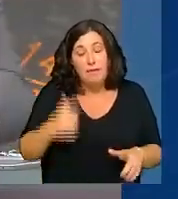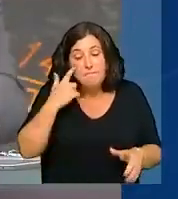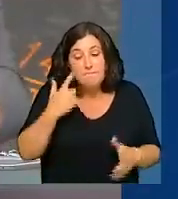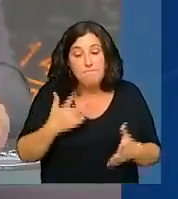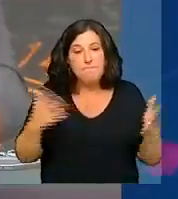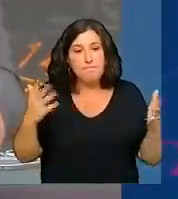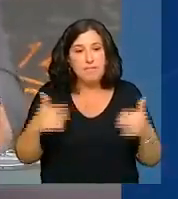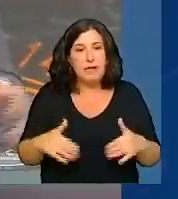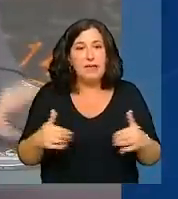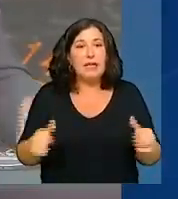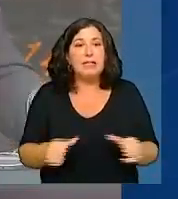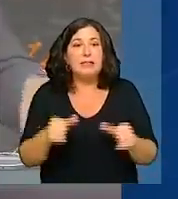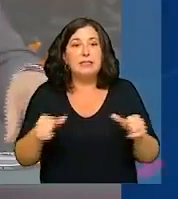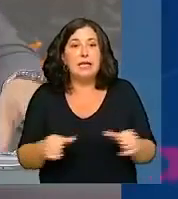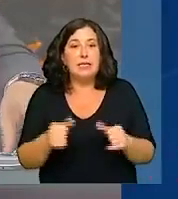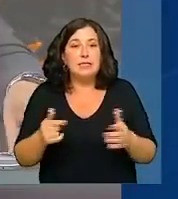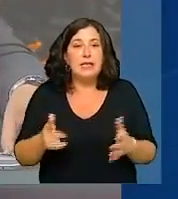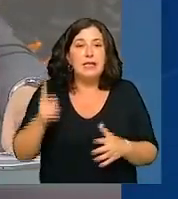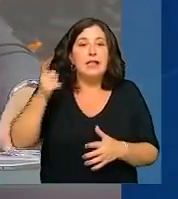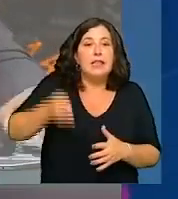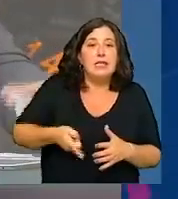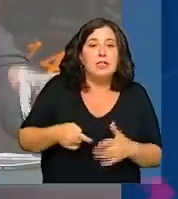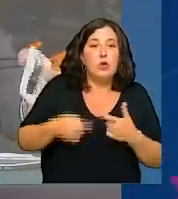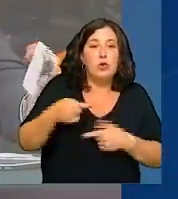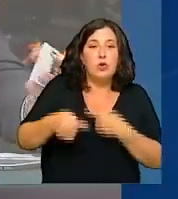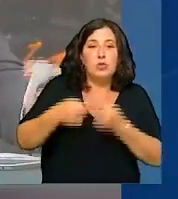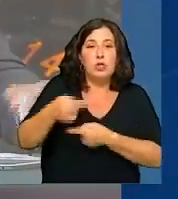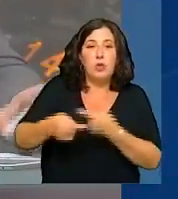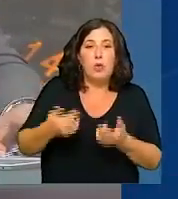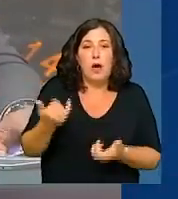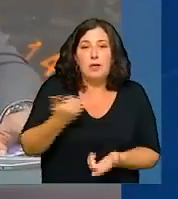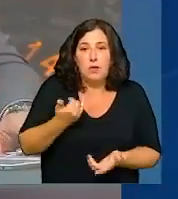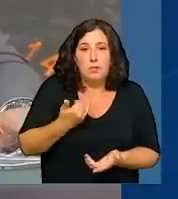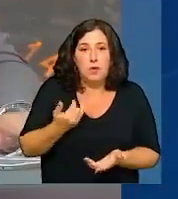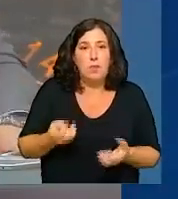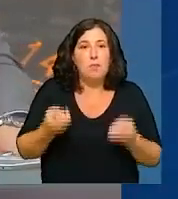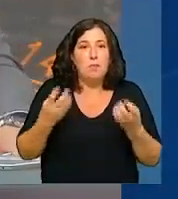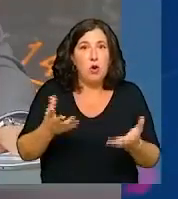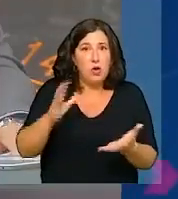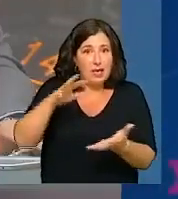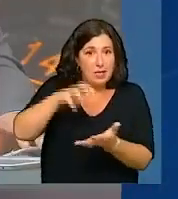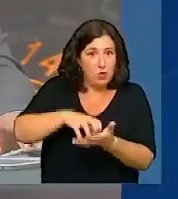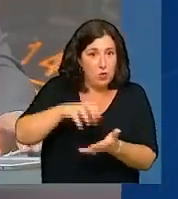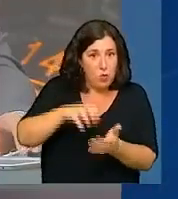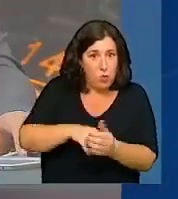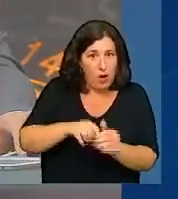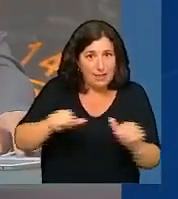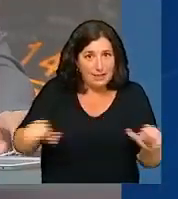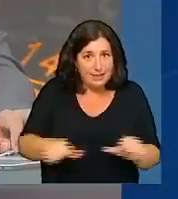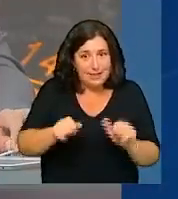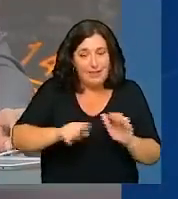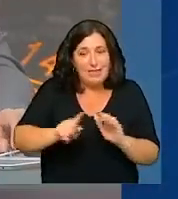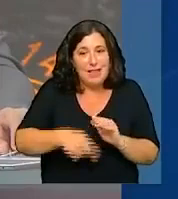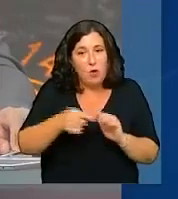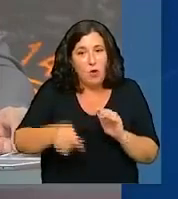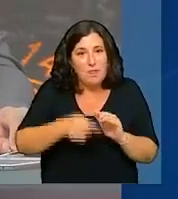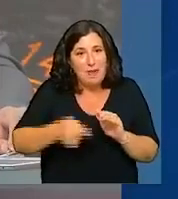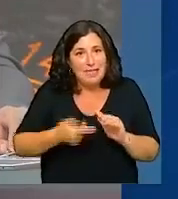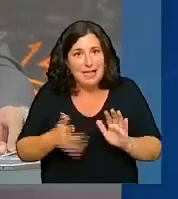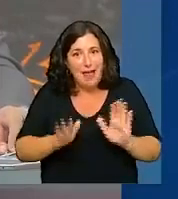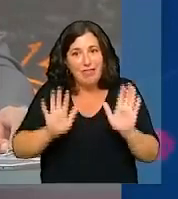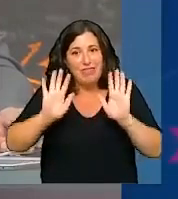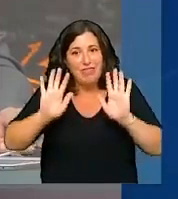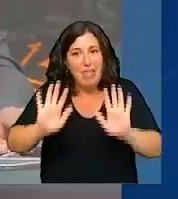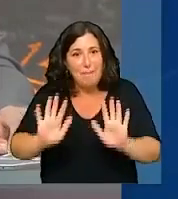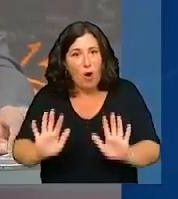es lo que se decide y cómo se va a seguir trabajando, porque en el lugar donde se estaba cargando la mezcla, donde se estaba depositando la mezcla, al ceder